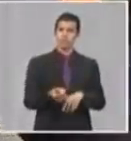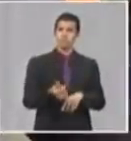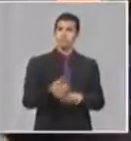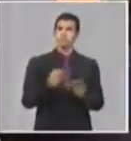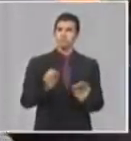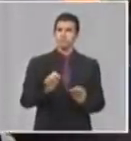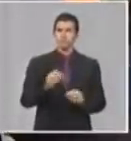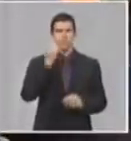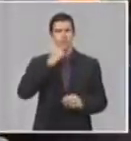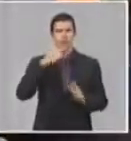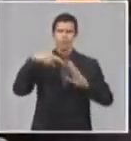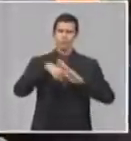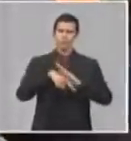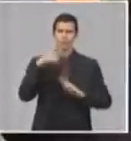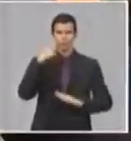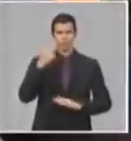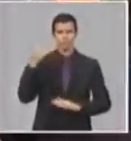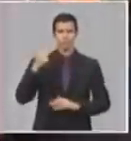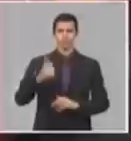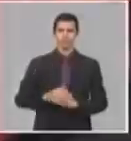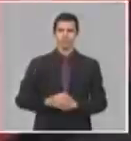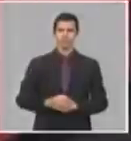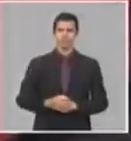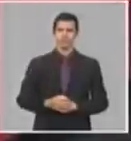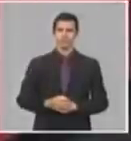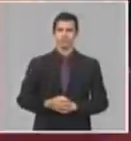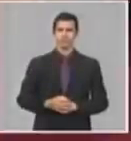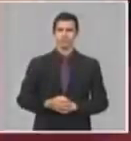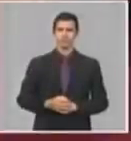estaremos hablando ahora en nuestra mesa redonda.